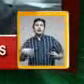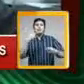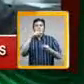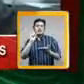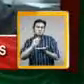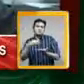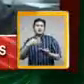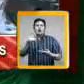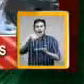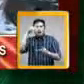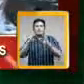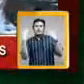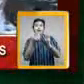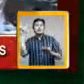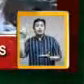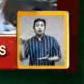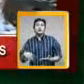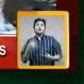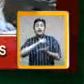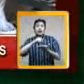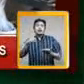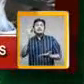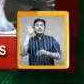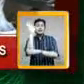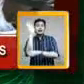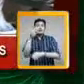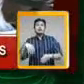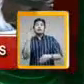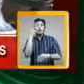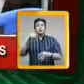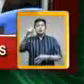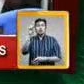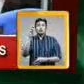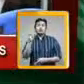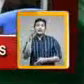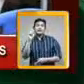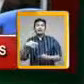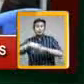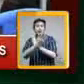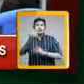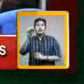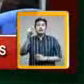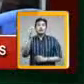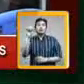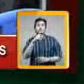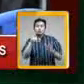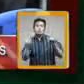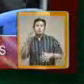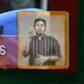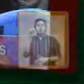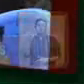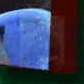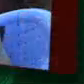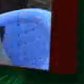para Micro y Pequeñas Empresas. El evento es este lunes. Inscríbete hasta las 6 de la tarde en el cuarto piso del edificio Dante, Avenida Mariscal Santa Cruz, al lado